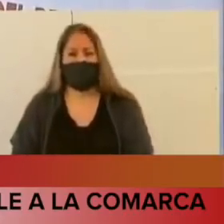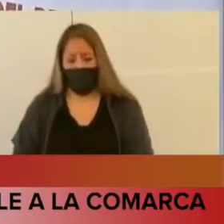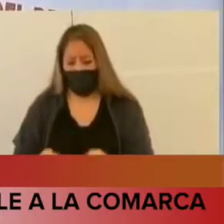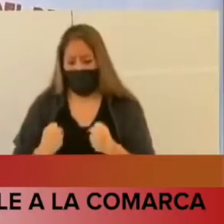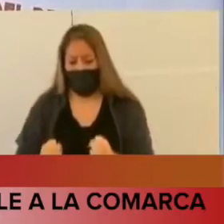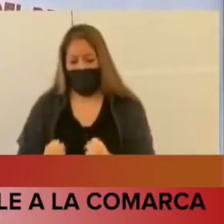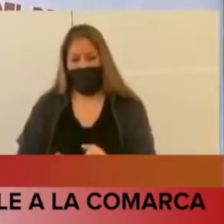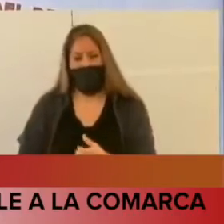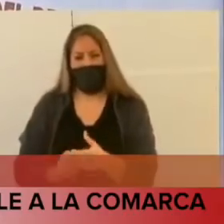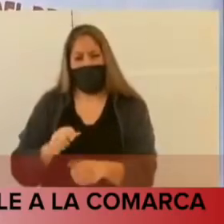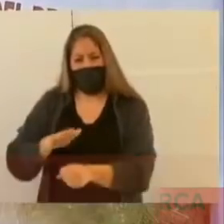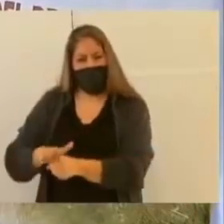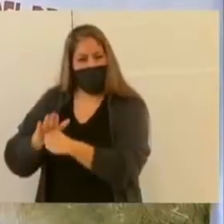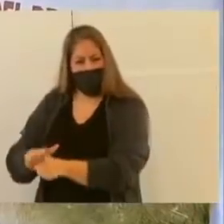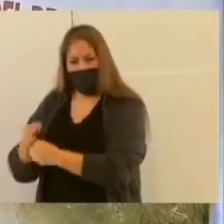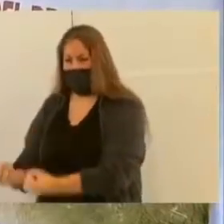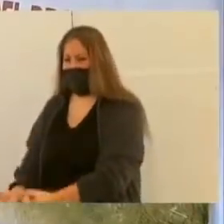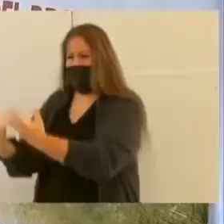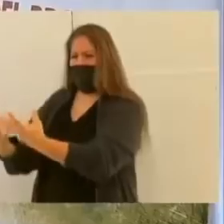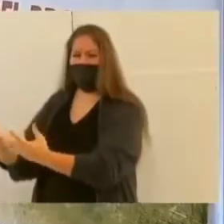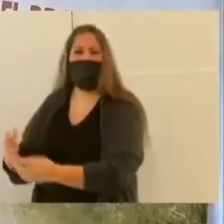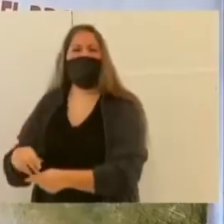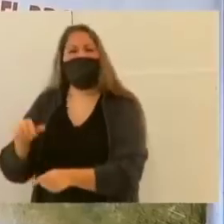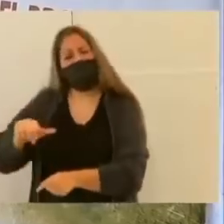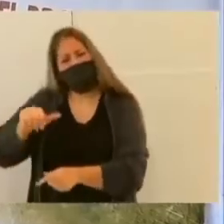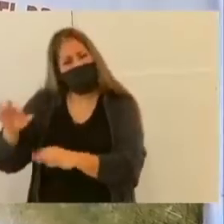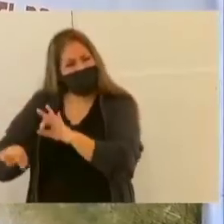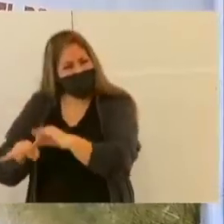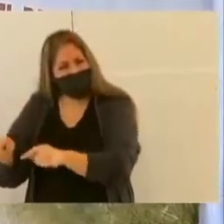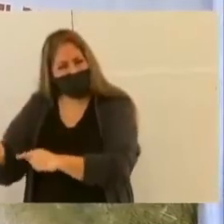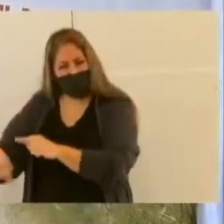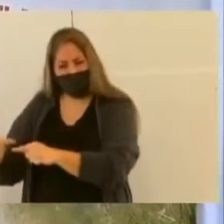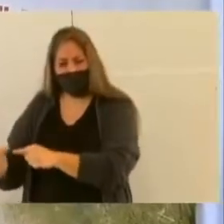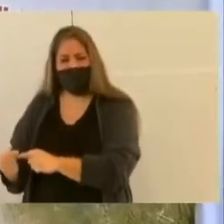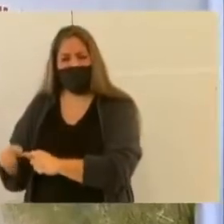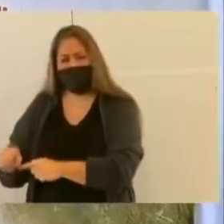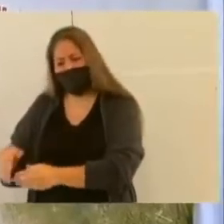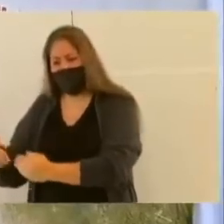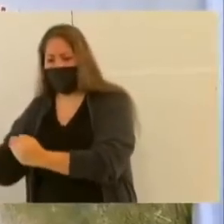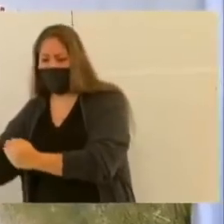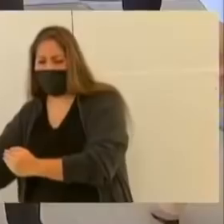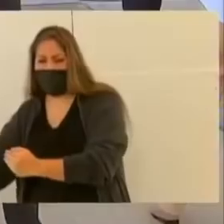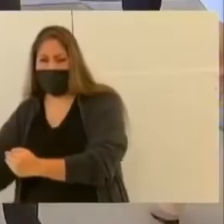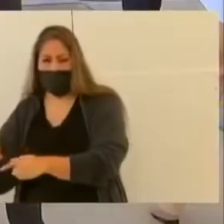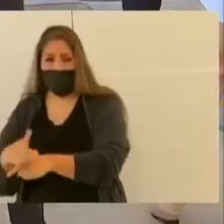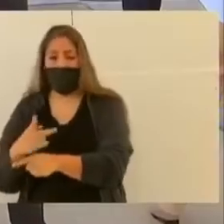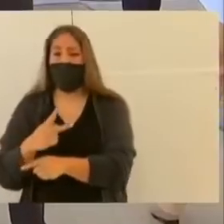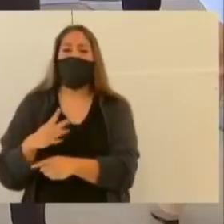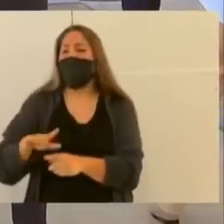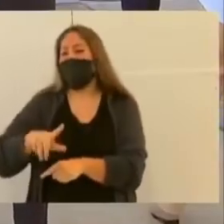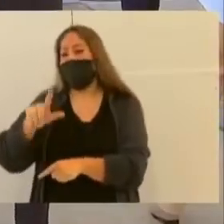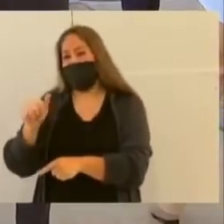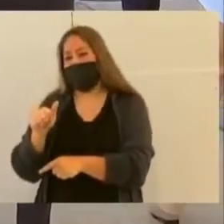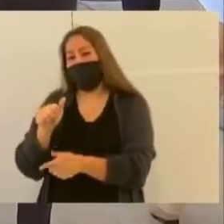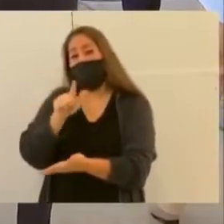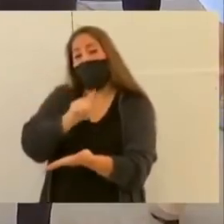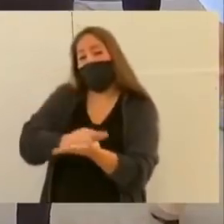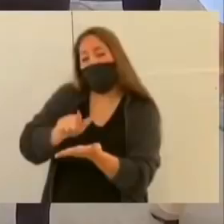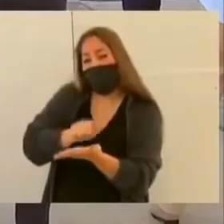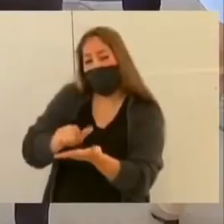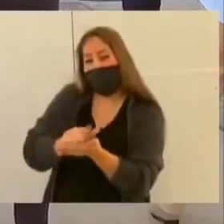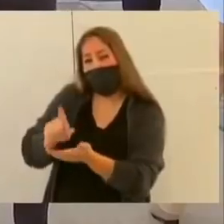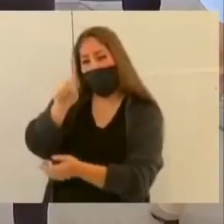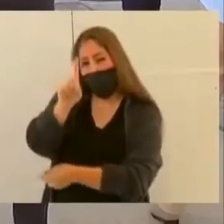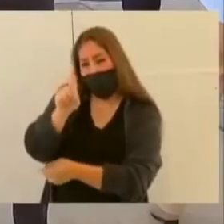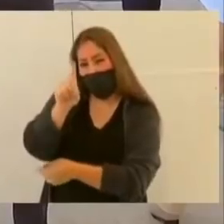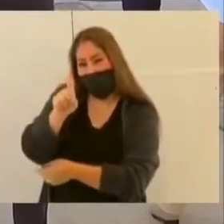y a partir de la bomba de la planta de bombeo se va a llevar a la planta potabilizadora con la misma capacidad de